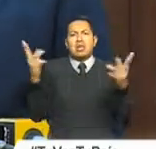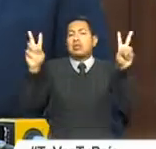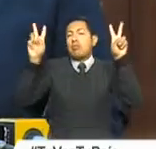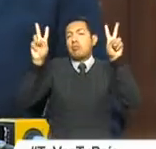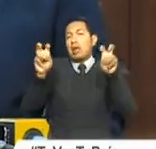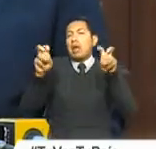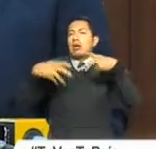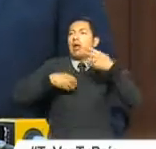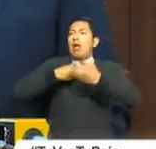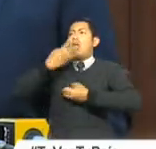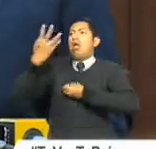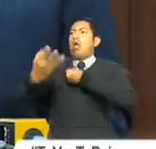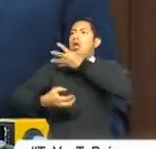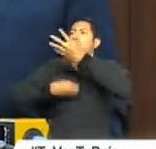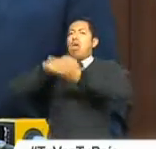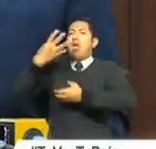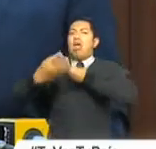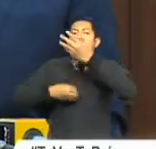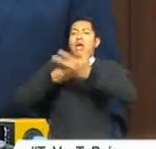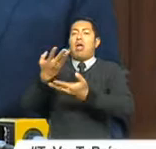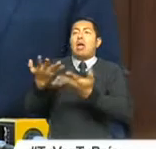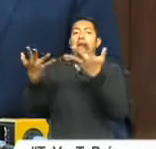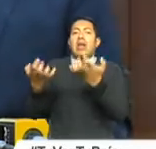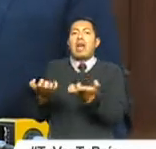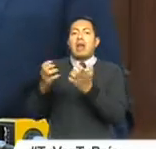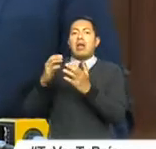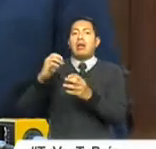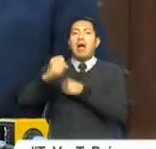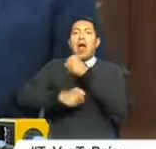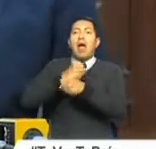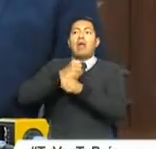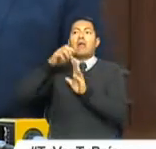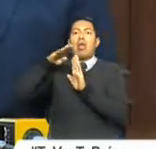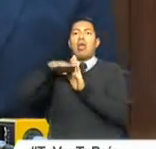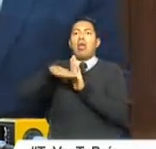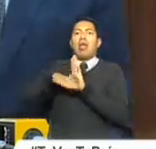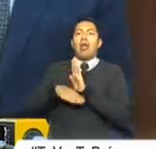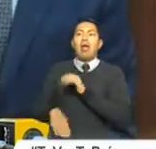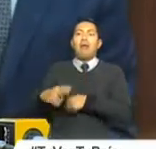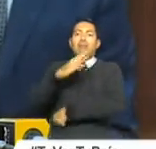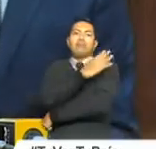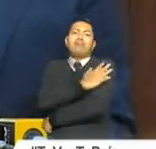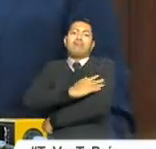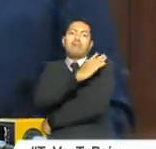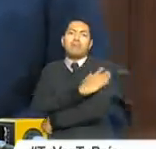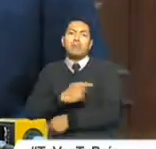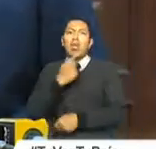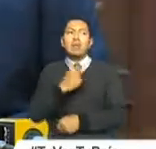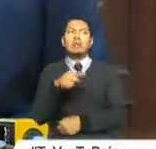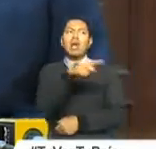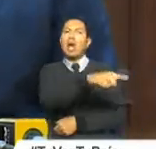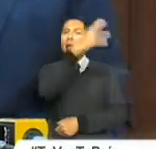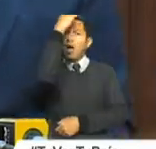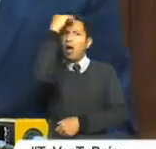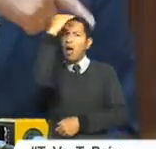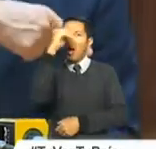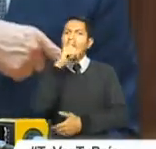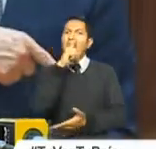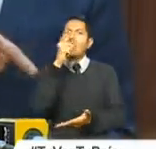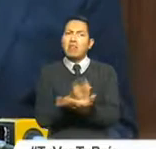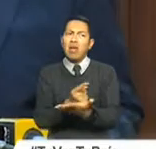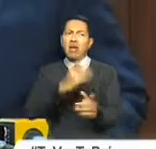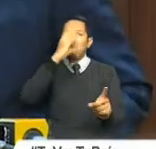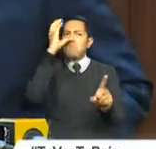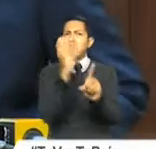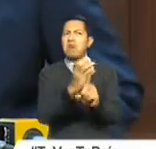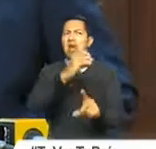incitar declaraciones, nombrándome y diciendo Odebrecht que Jorge Glass tal cosa, Jorge Glass esto, que Jorge